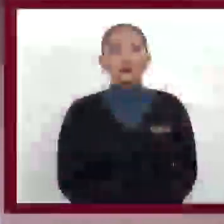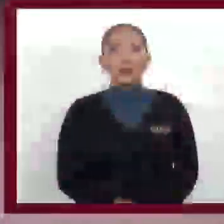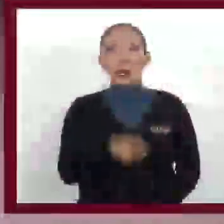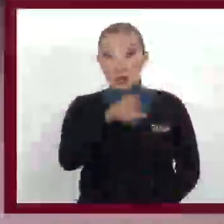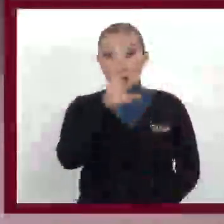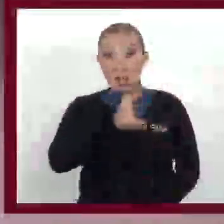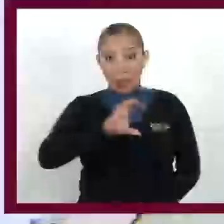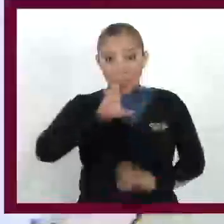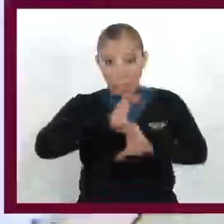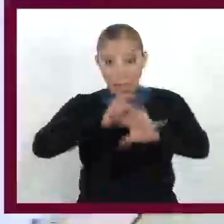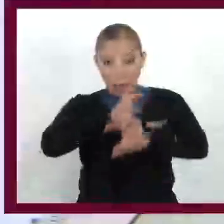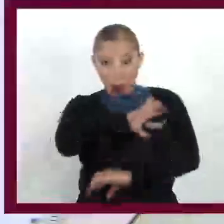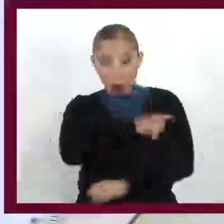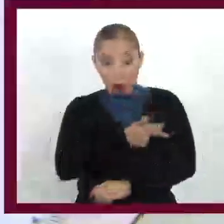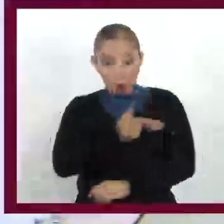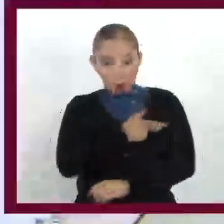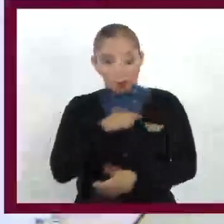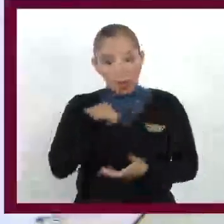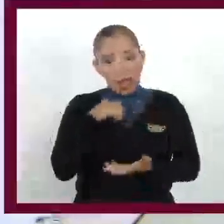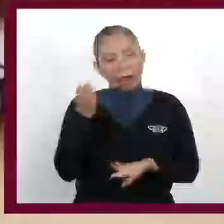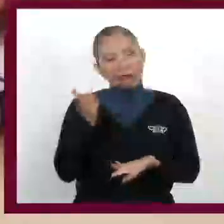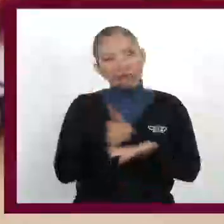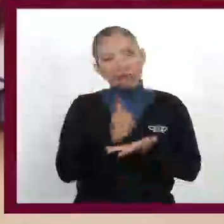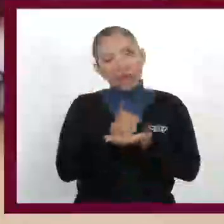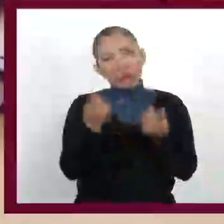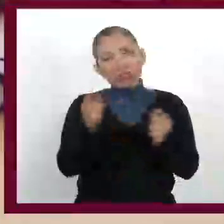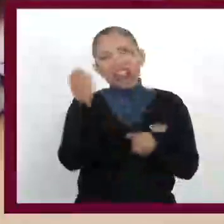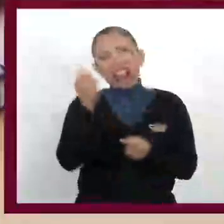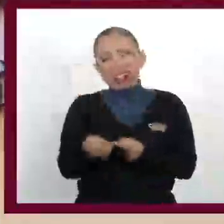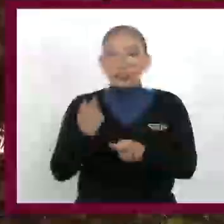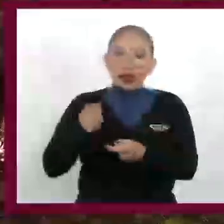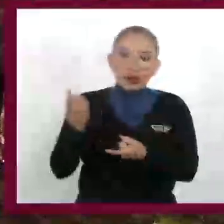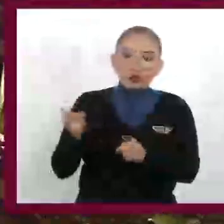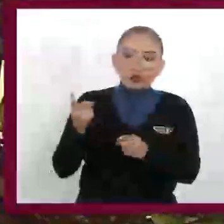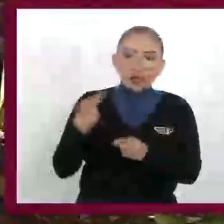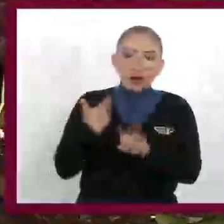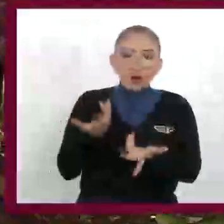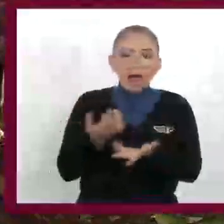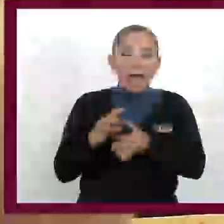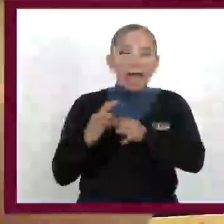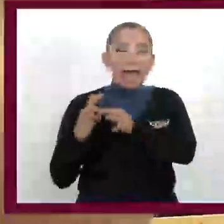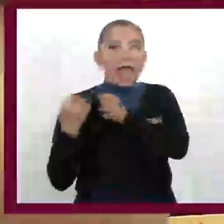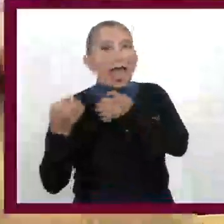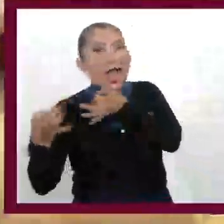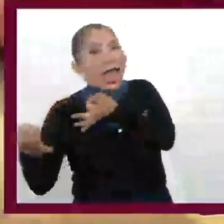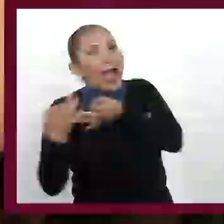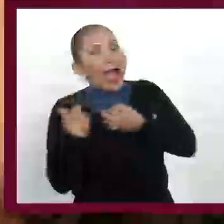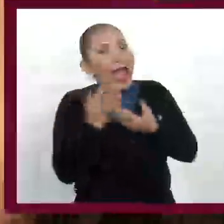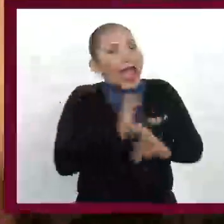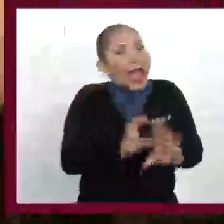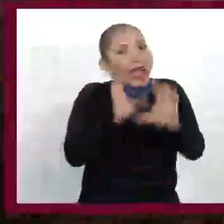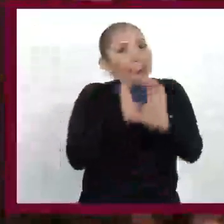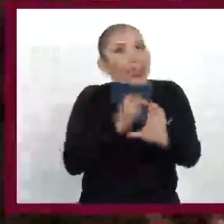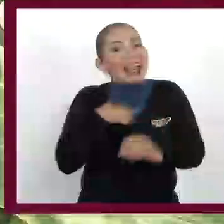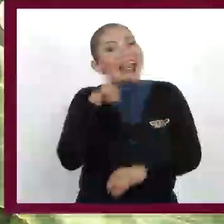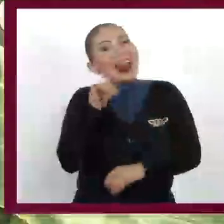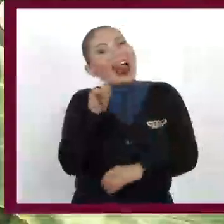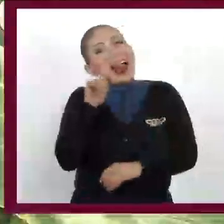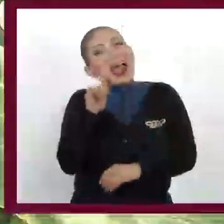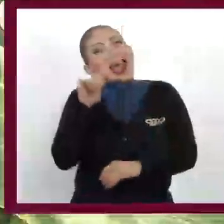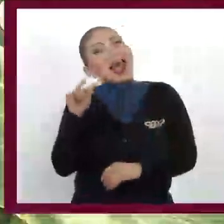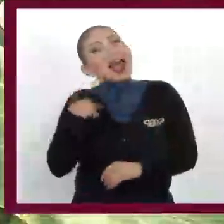Si la canción te gusta, anota en tu diario de música cuando la melodía te invite a cantar y te sorprende tarareando la